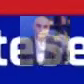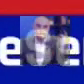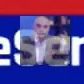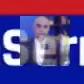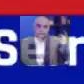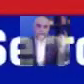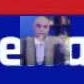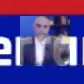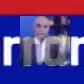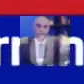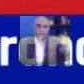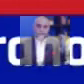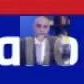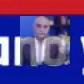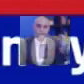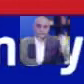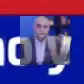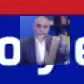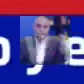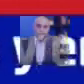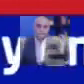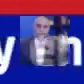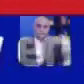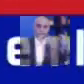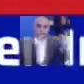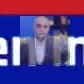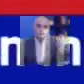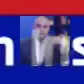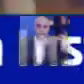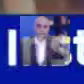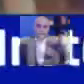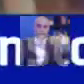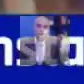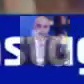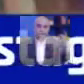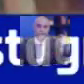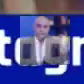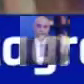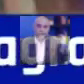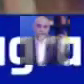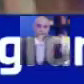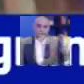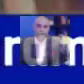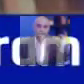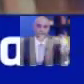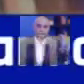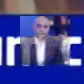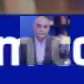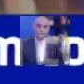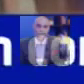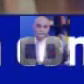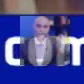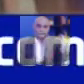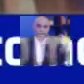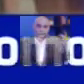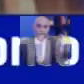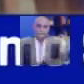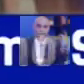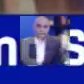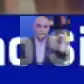Evidentemente es una jugada maestra del presidente, pero creo que se puede aprovechar la reforma a la ley minera